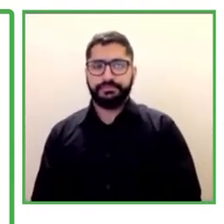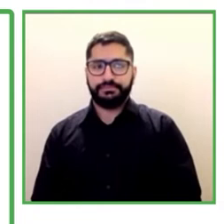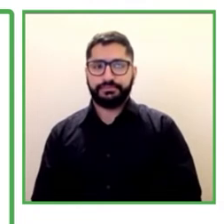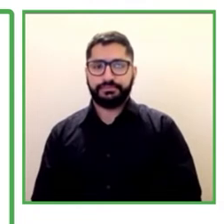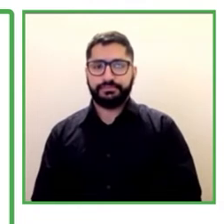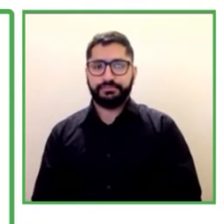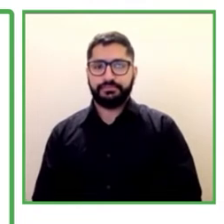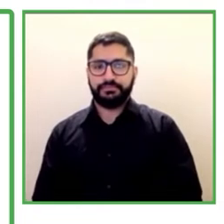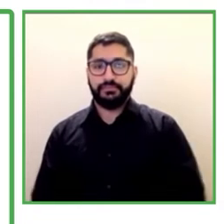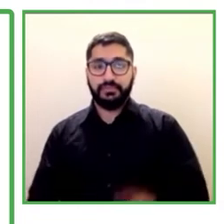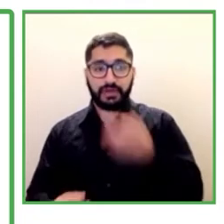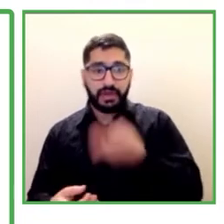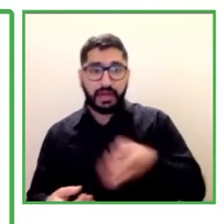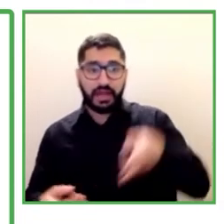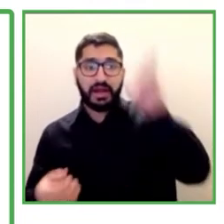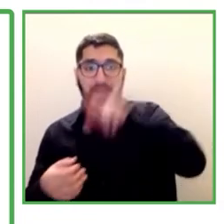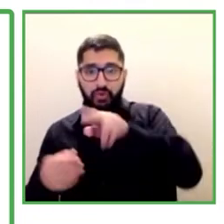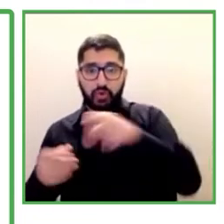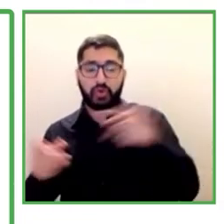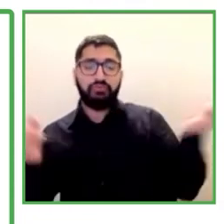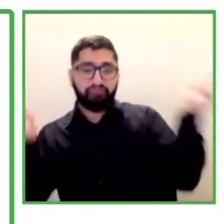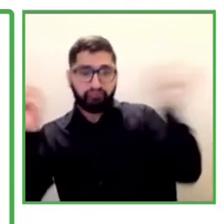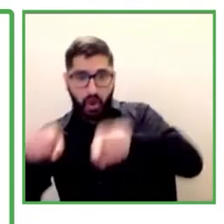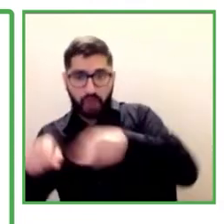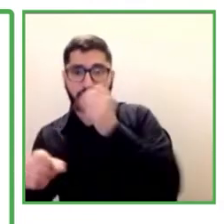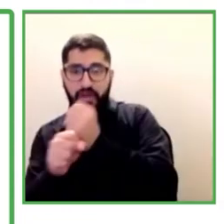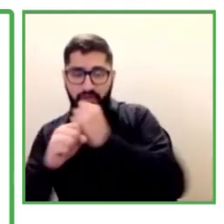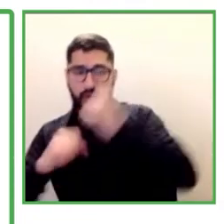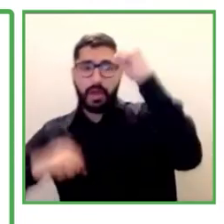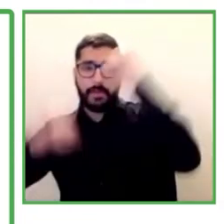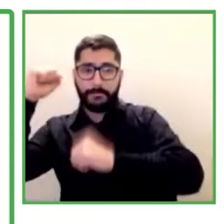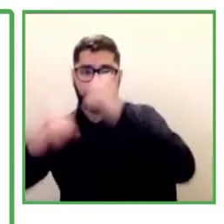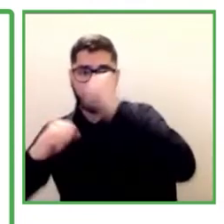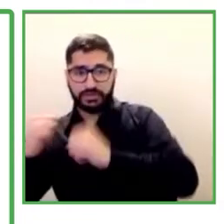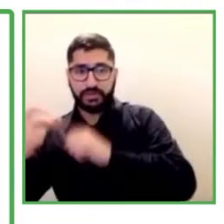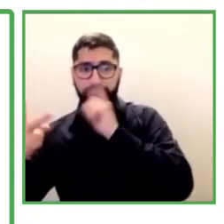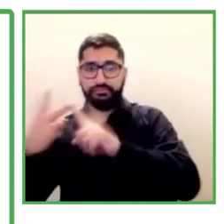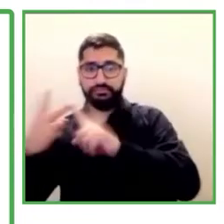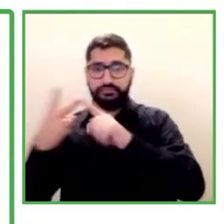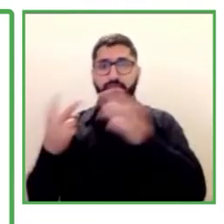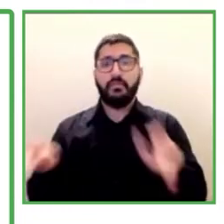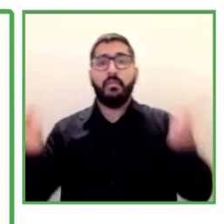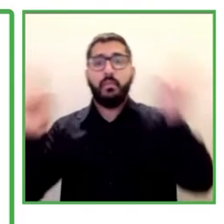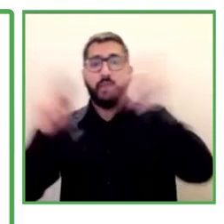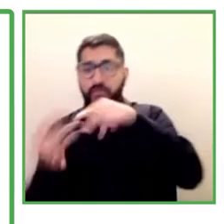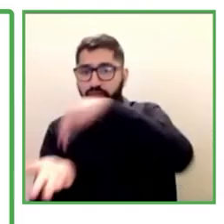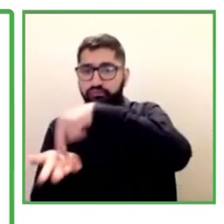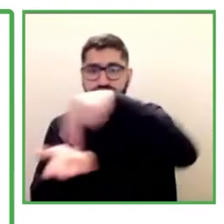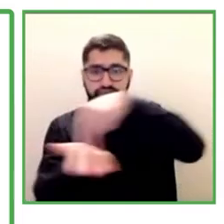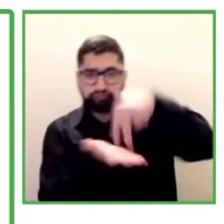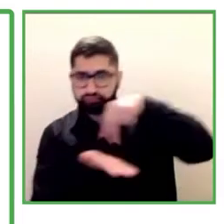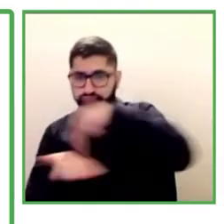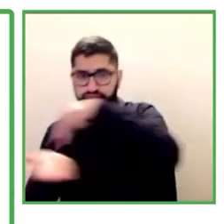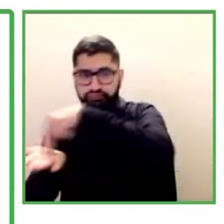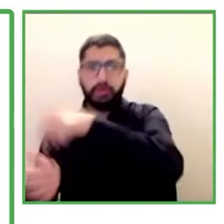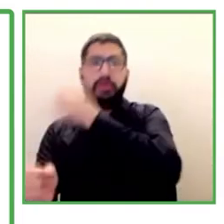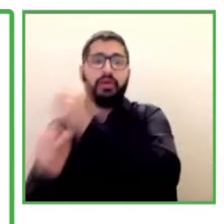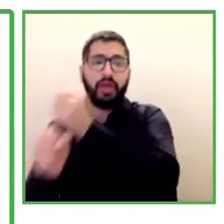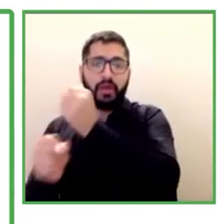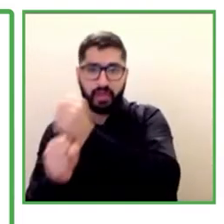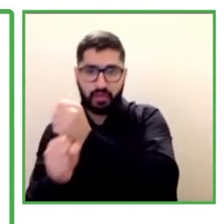su mismo oficio, una reubicación dentro de la misma organización en otro puesto de trabajo o